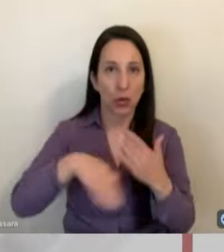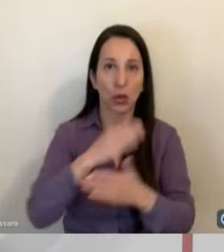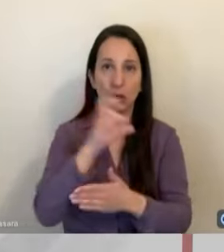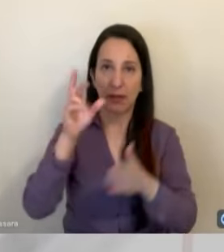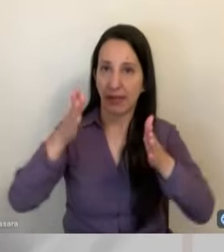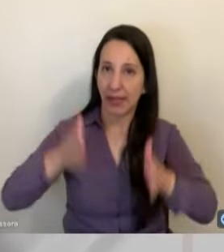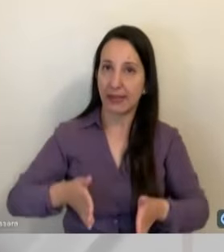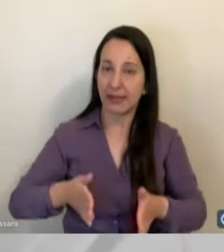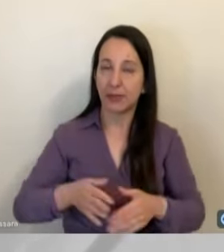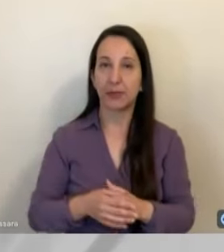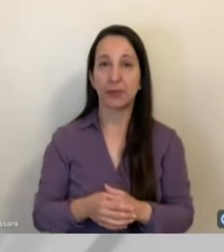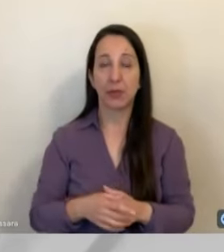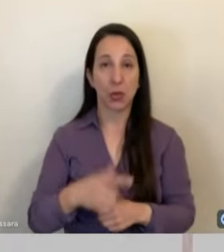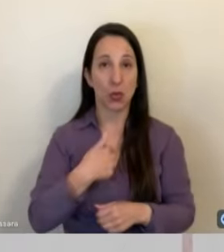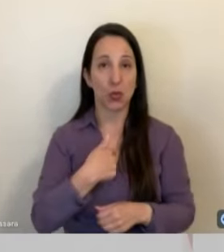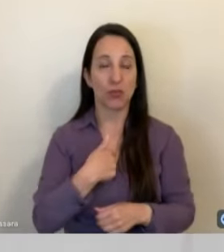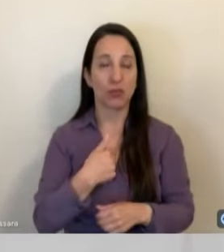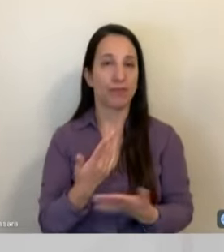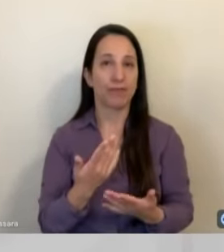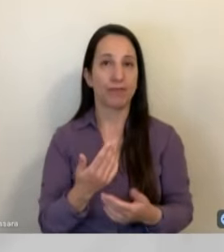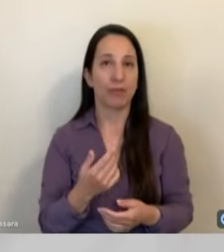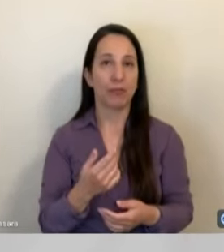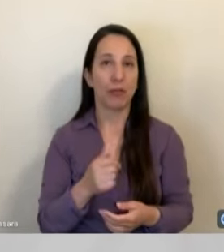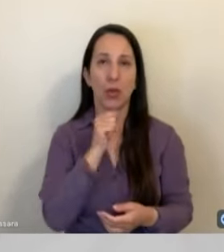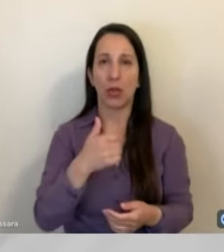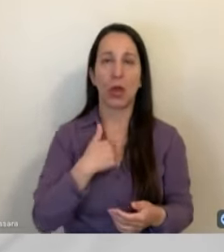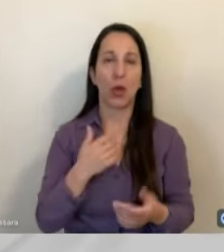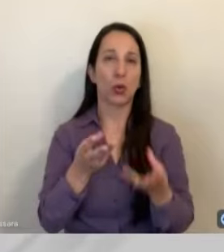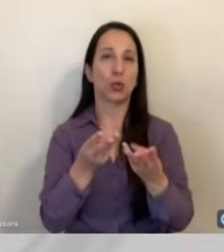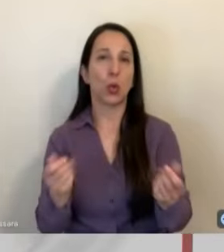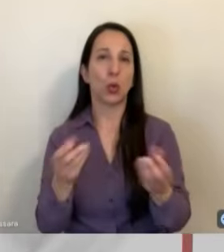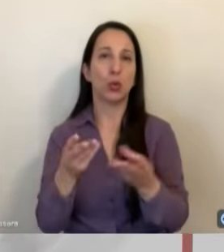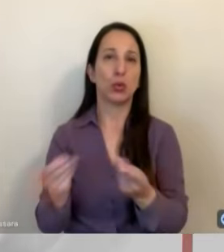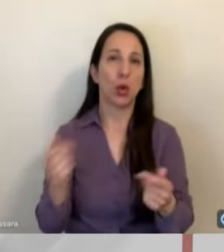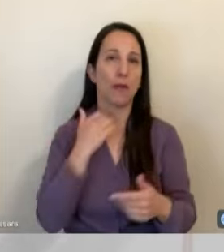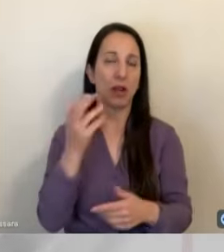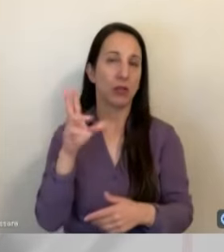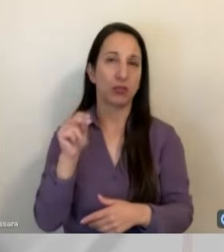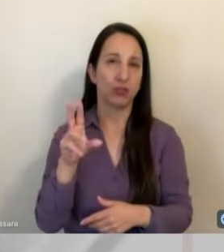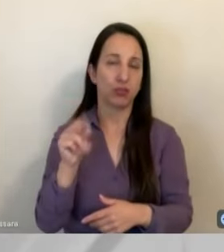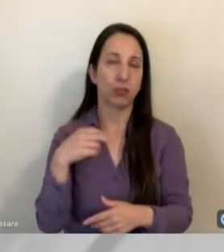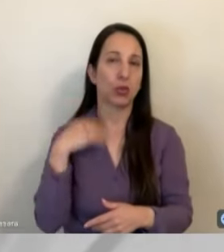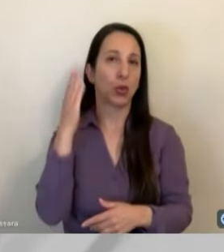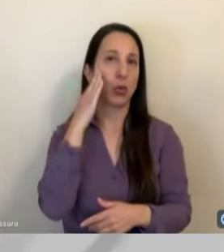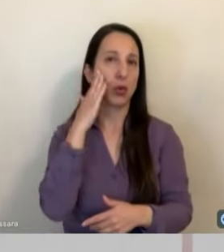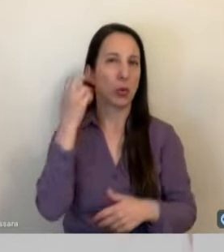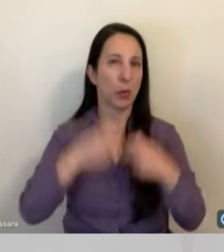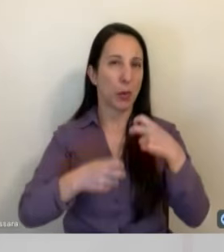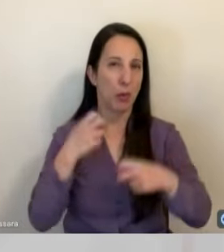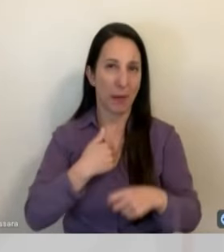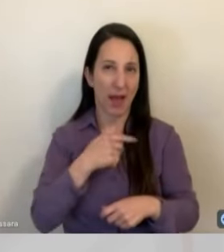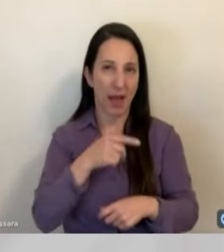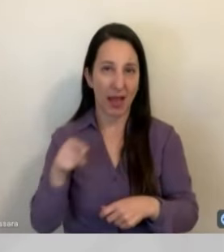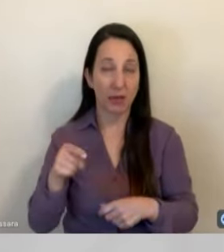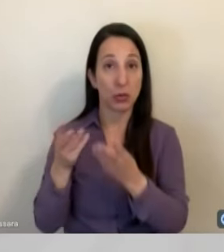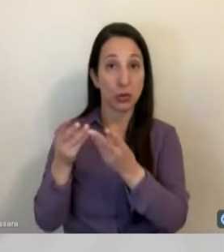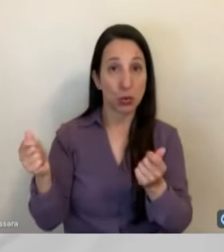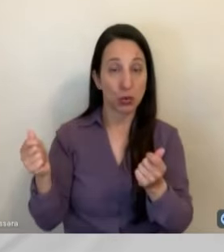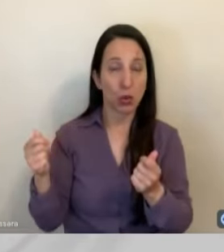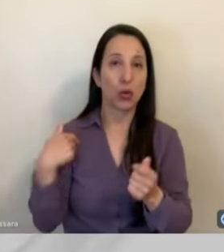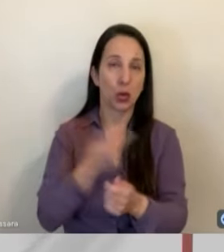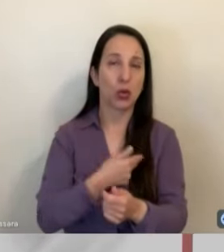candidato que no tiene las soluciones para todo porque nadie las tiene. Conozco los problemas, pero las soluciones las vamos a encontrar entre todos